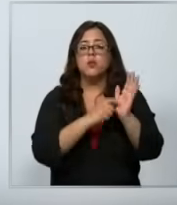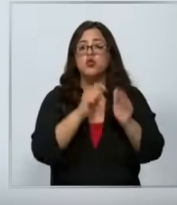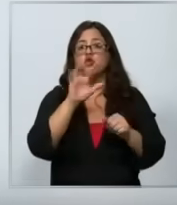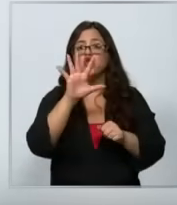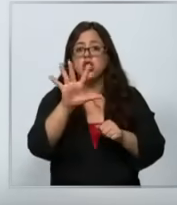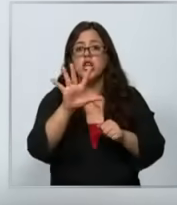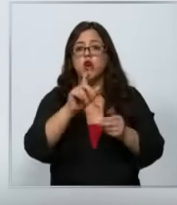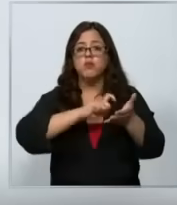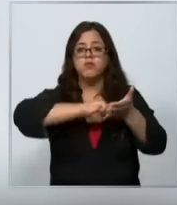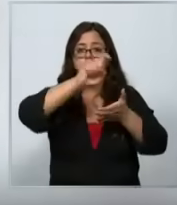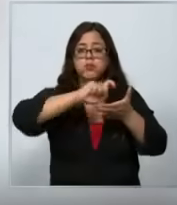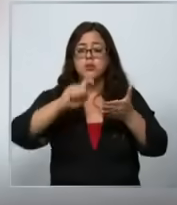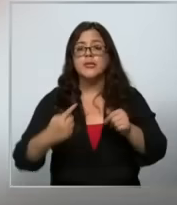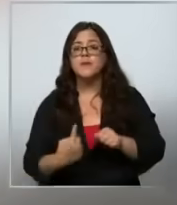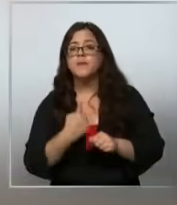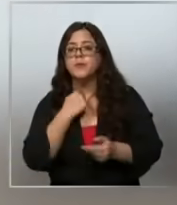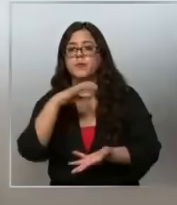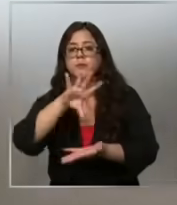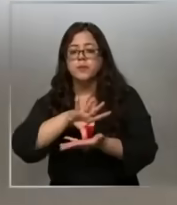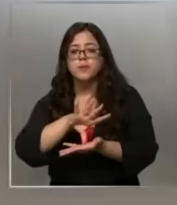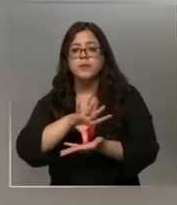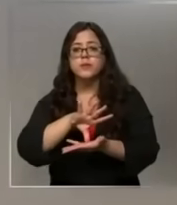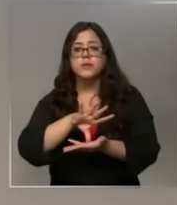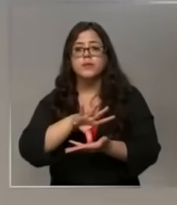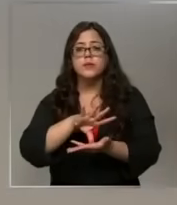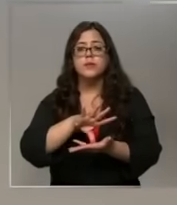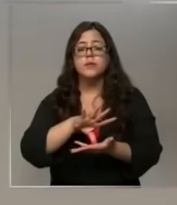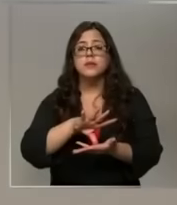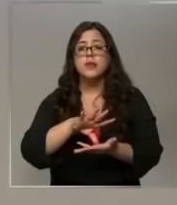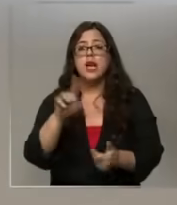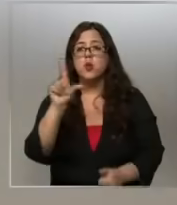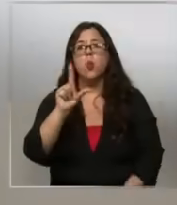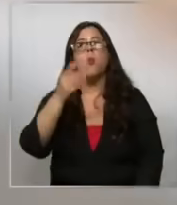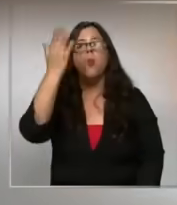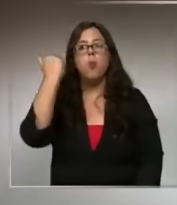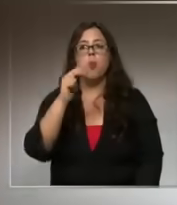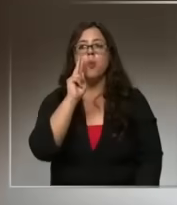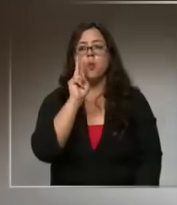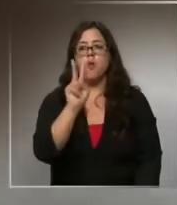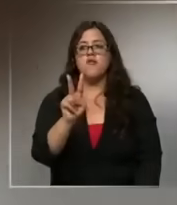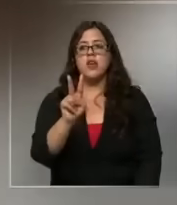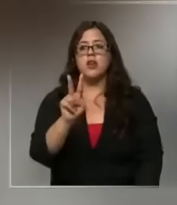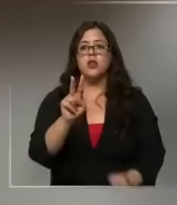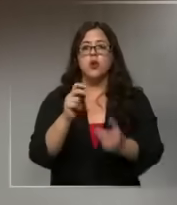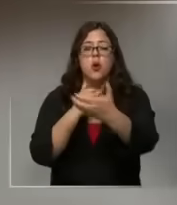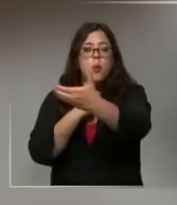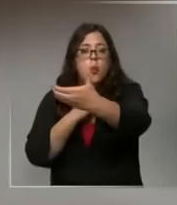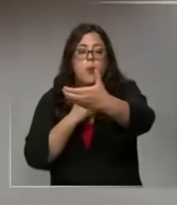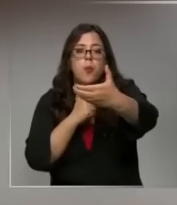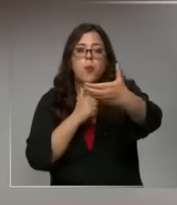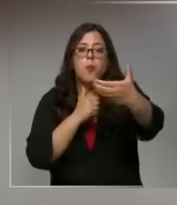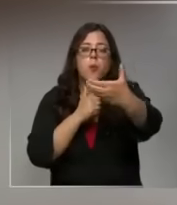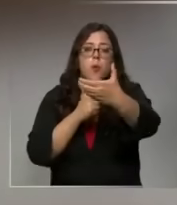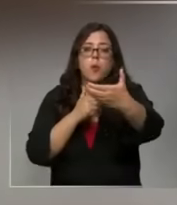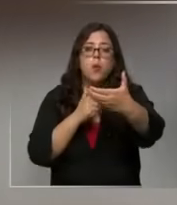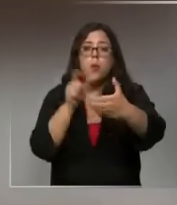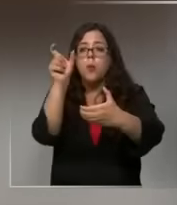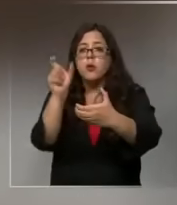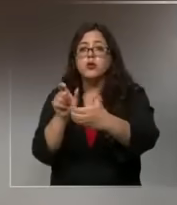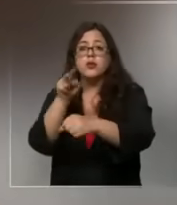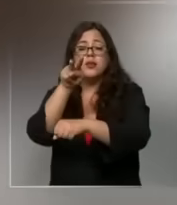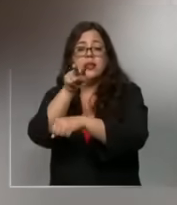que afectó a ese país el día lunes, es lo que estamos viendo, un video captado por un